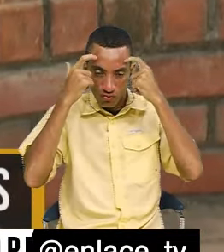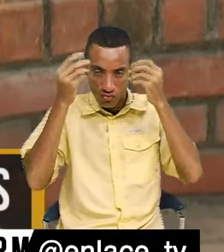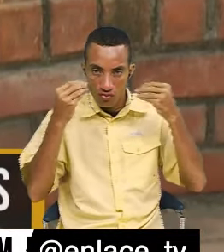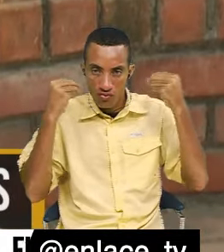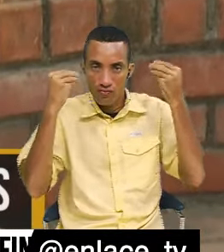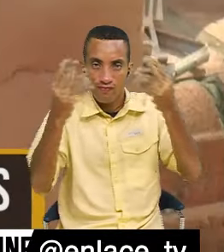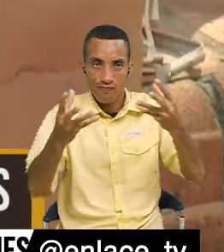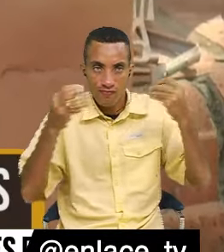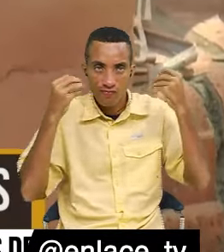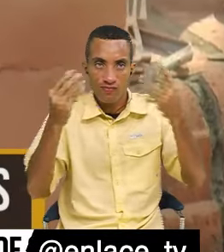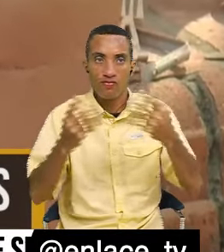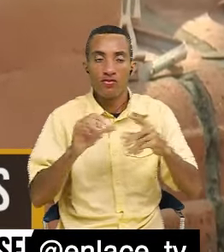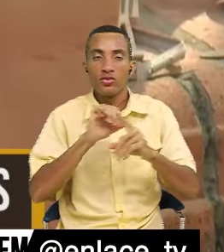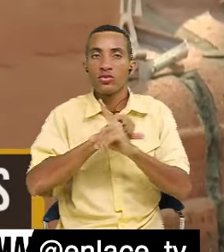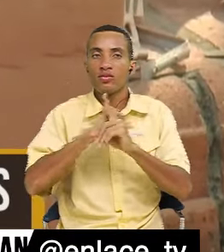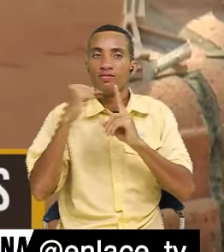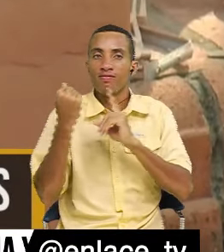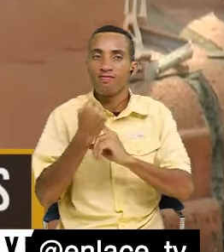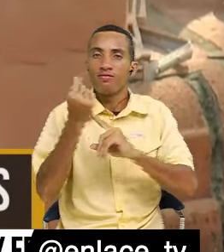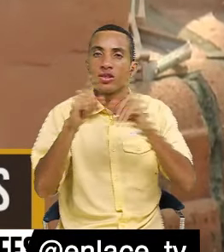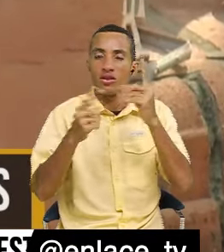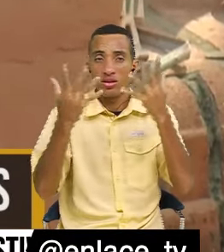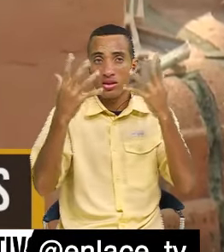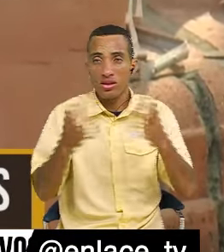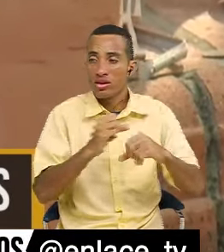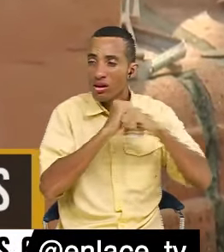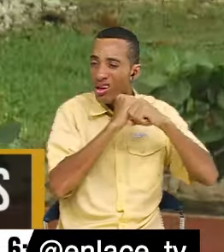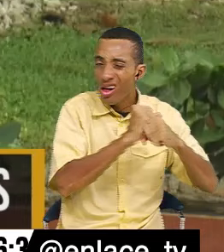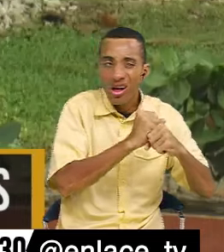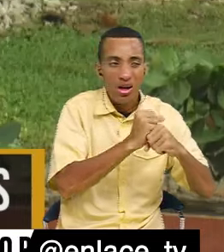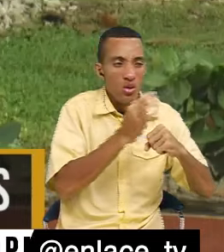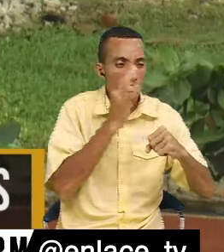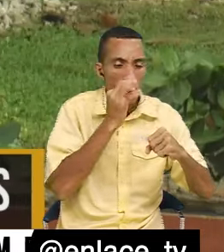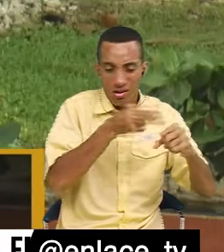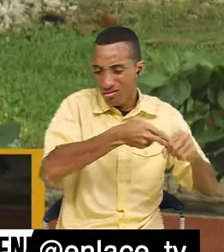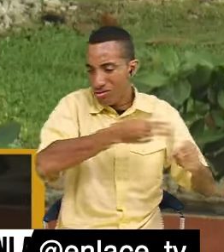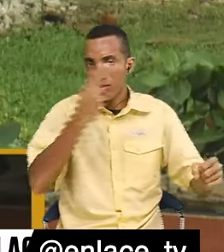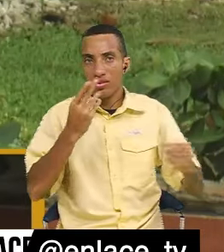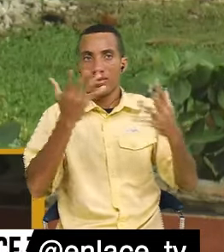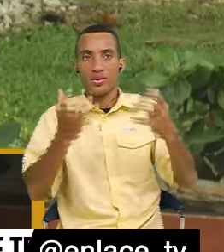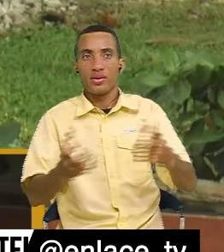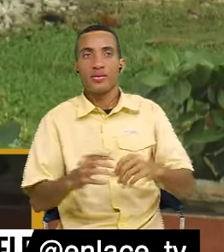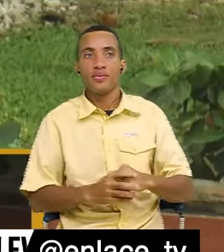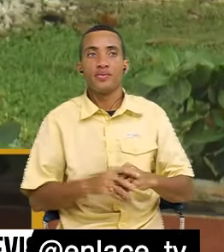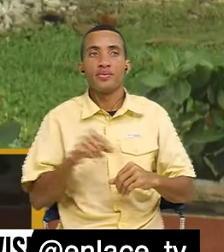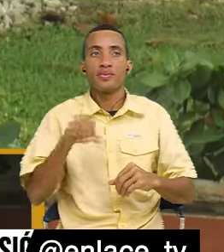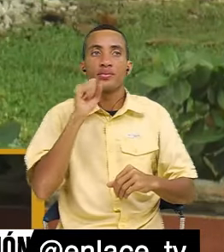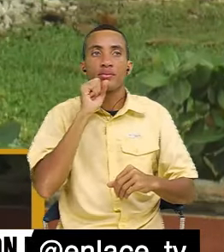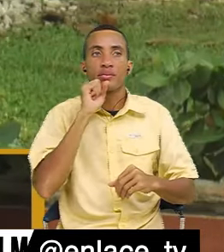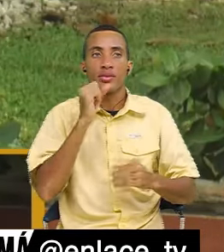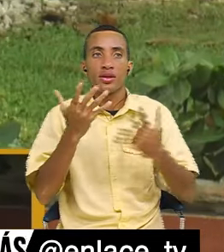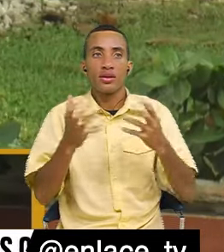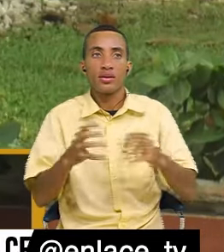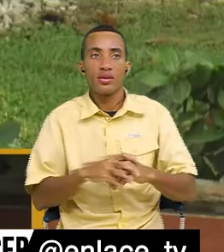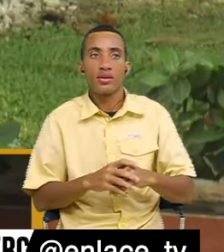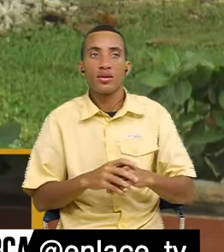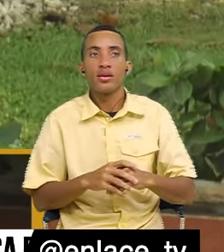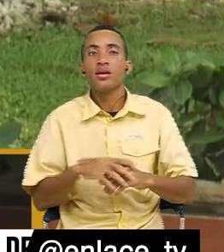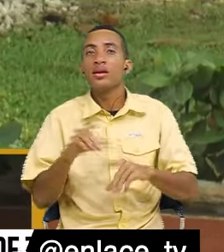una labor social con jóvenes deseosos de salir de la drogadicción. ¿Cuál es la labor que yo quiero hacer aquí en Barranca Bermeja? Pues sacar a